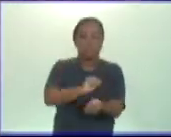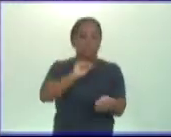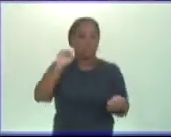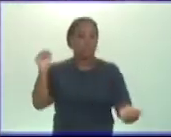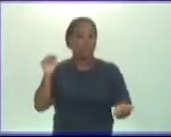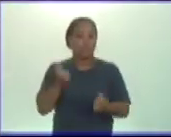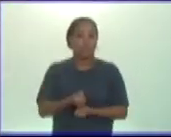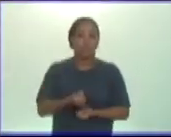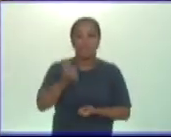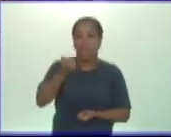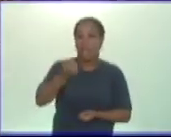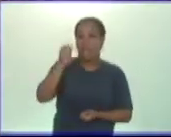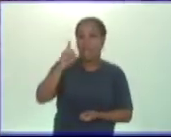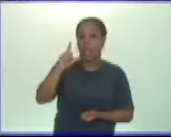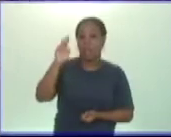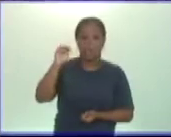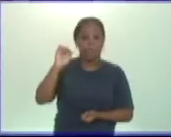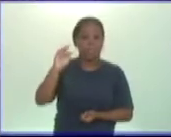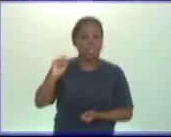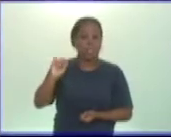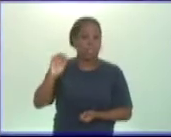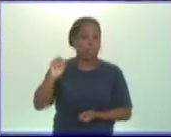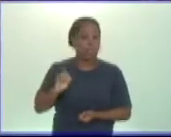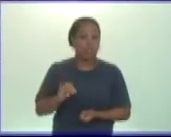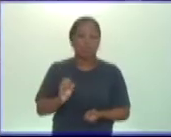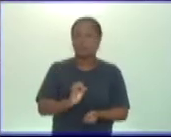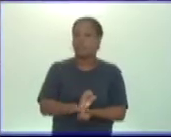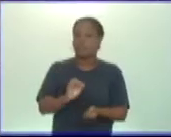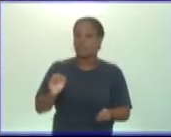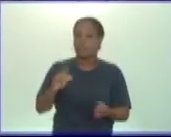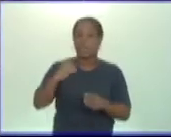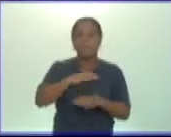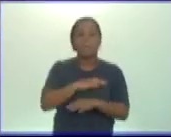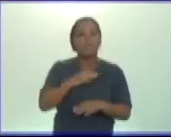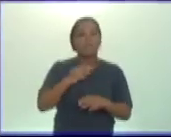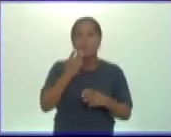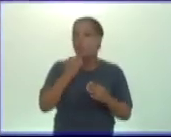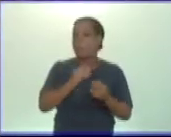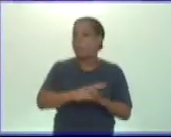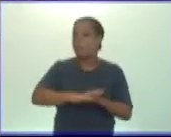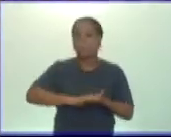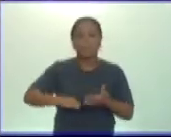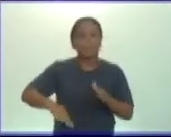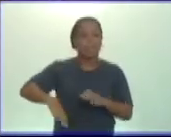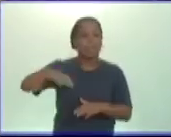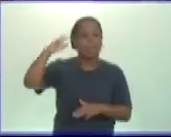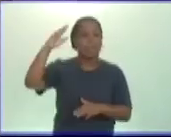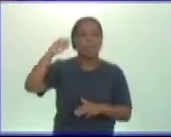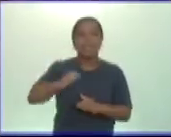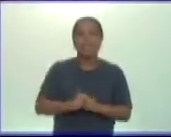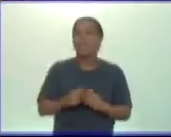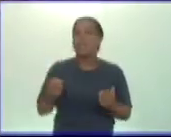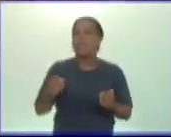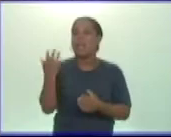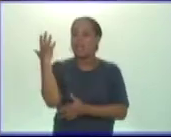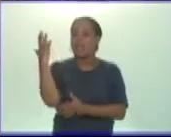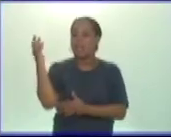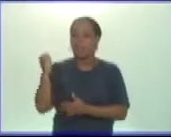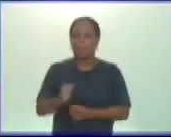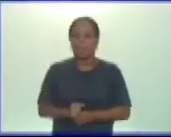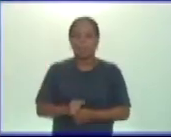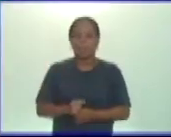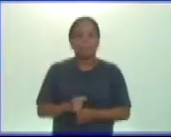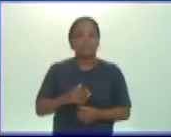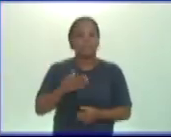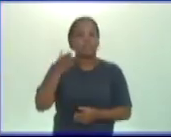que al ser absorbido por la vegetación impide su crecimiento. Si el agua de lluvia ácida arrastra el aluminio disuelto hasta los